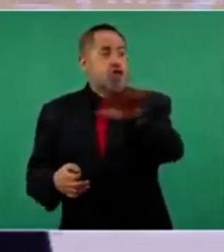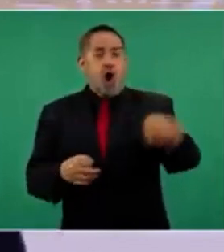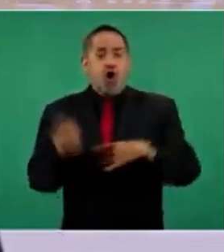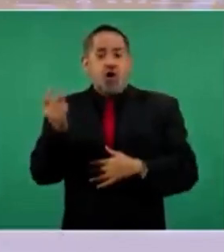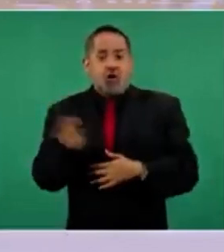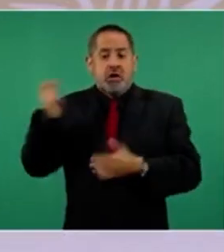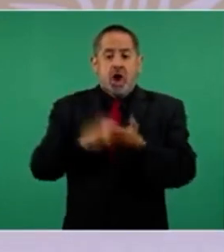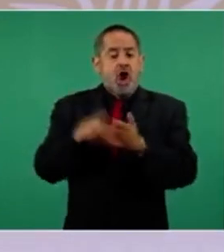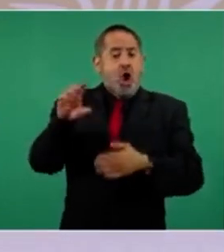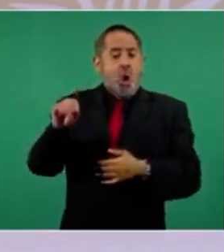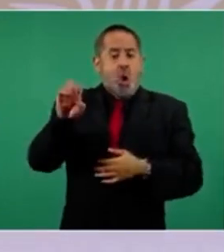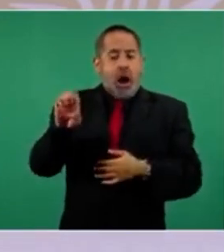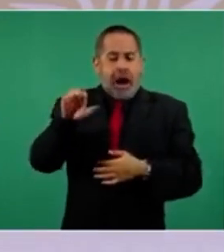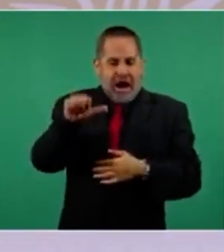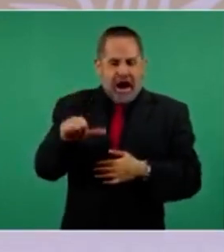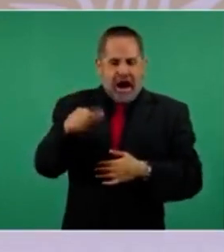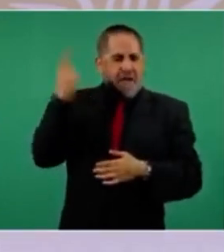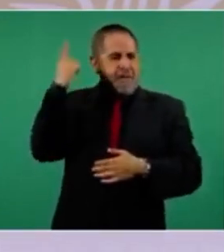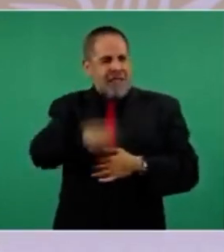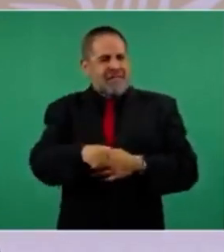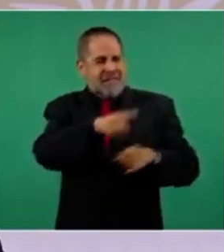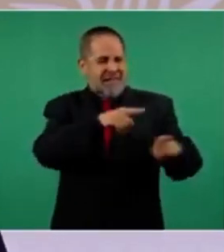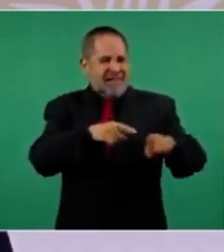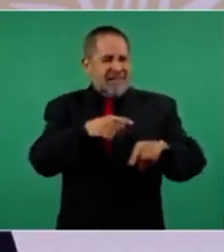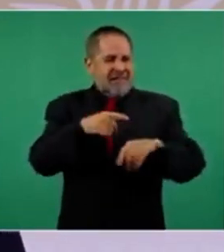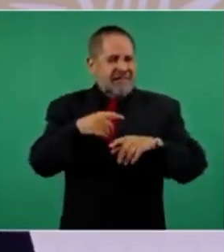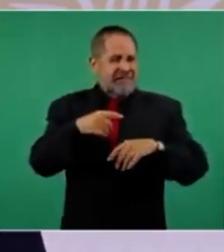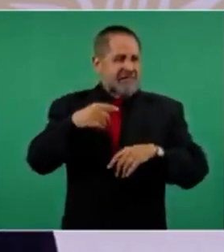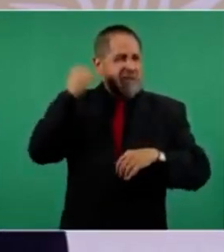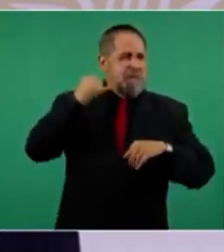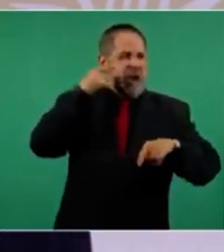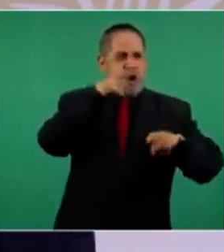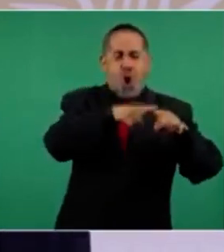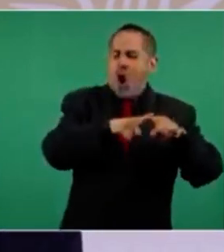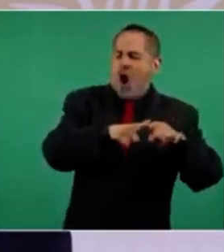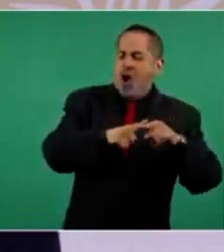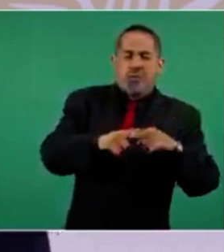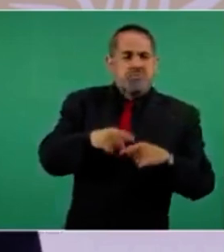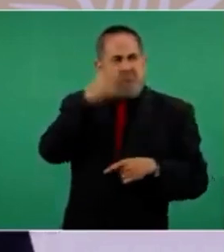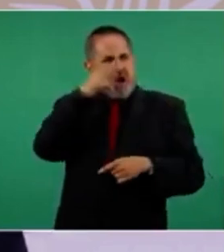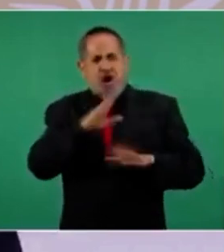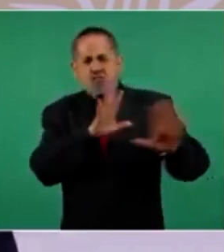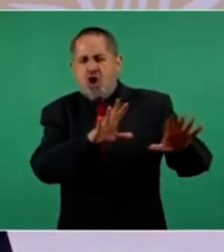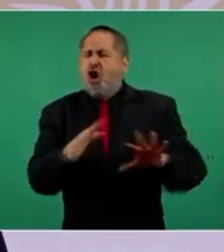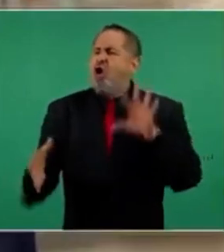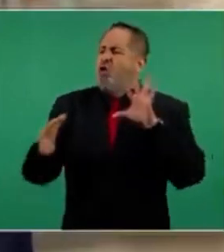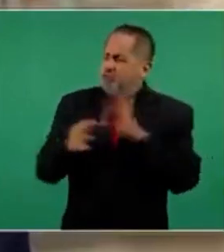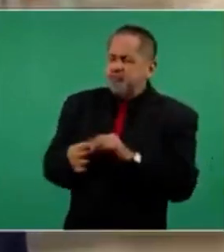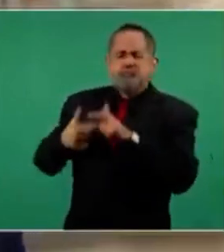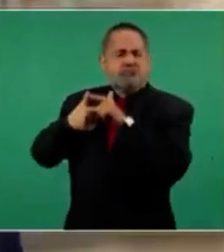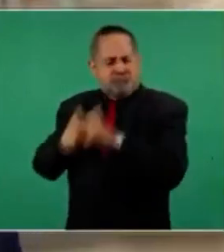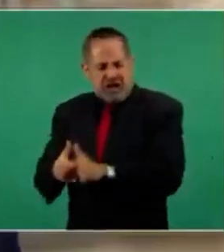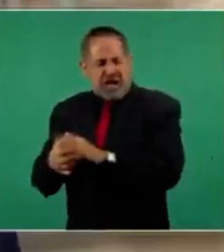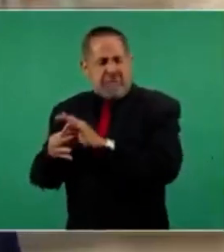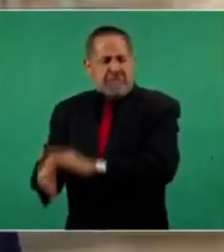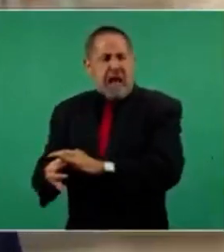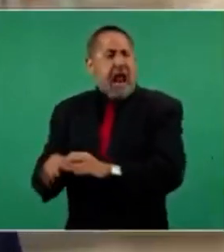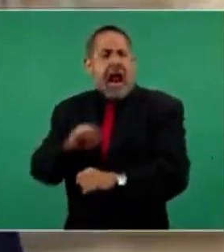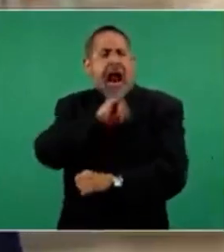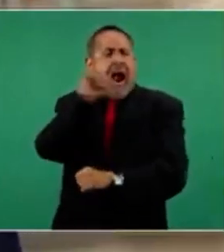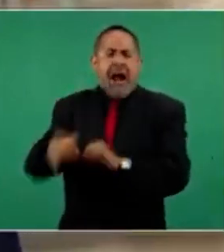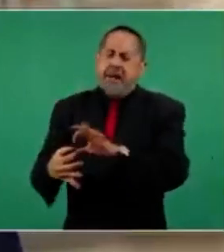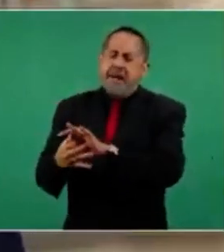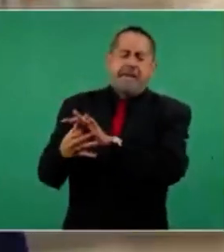de la OEA por un mandato imperial. A lo largo de los años, jamás se ha quebrado lo que la historia